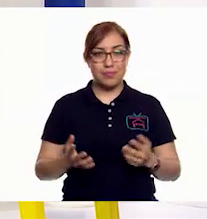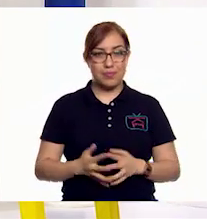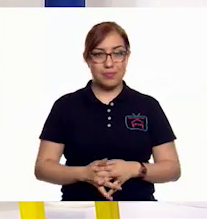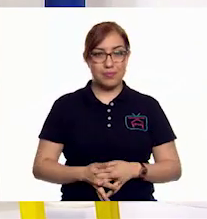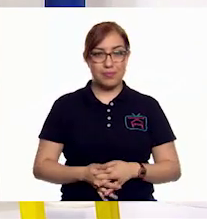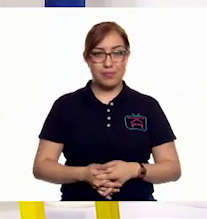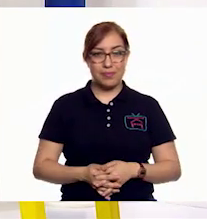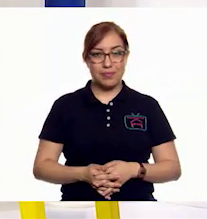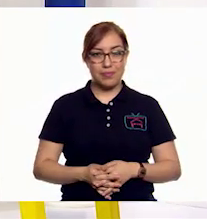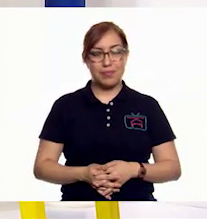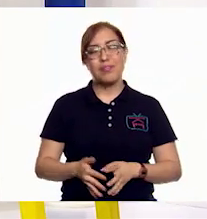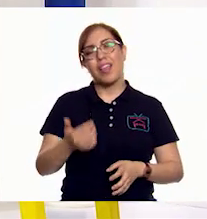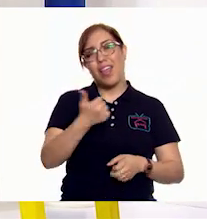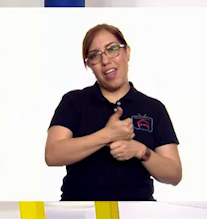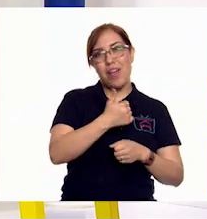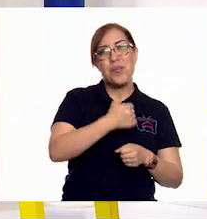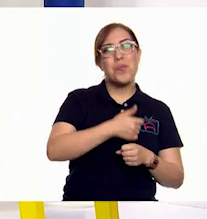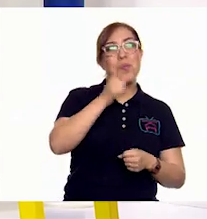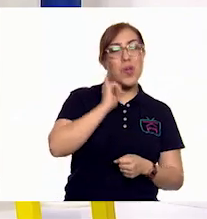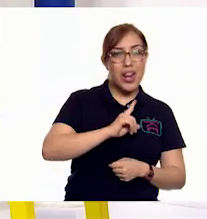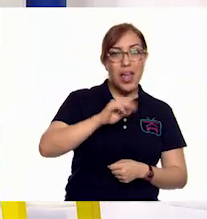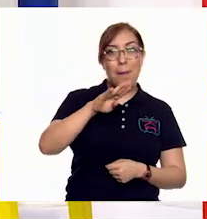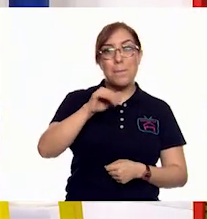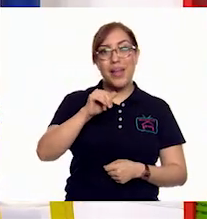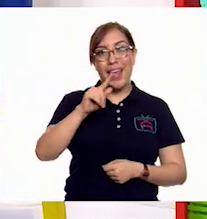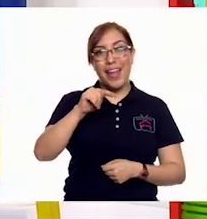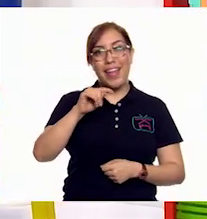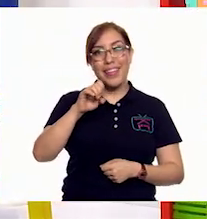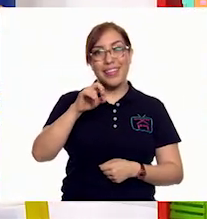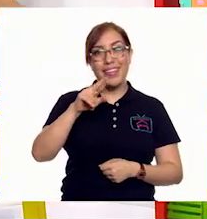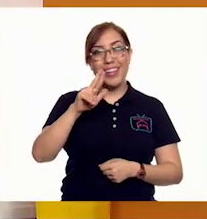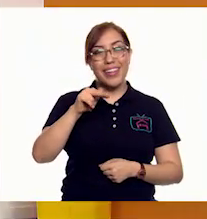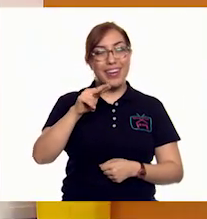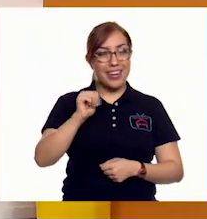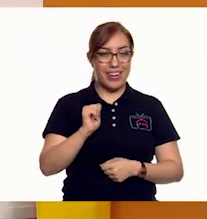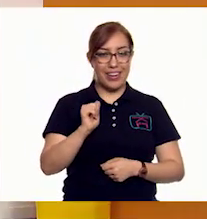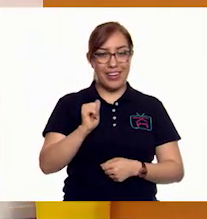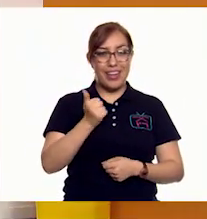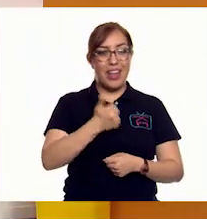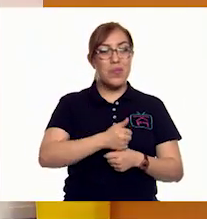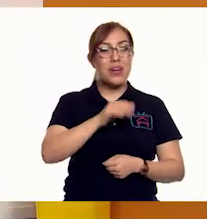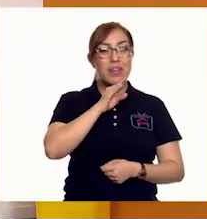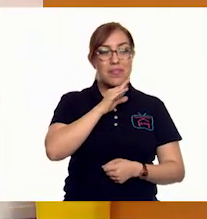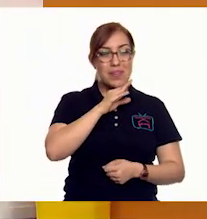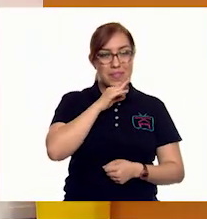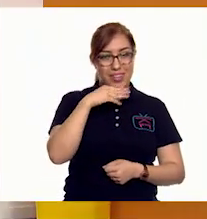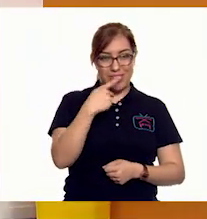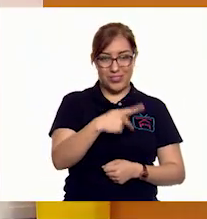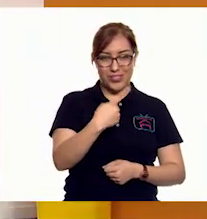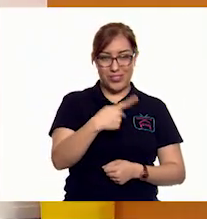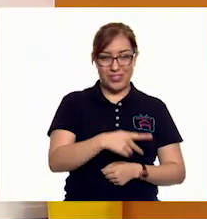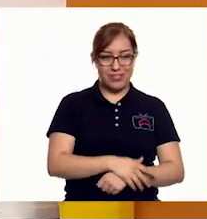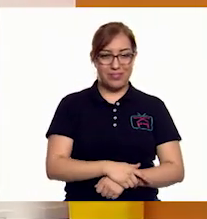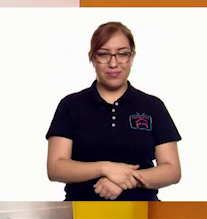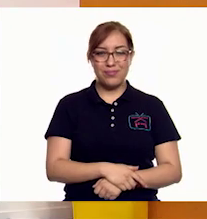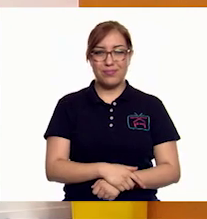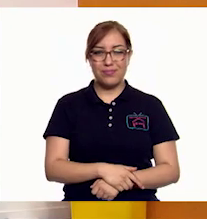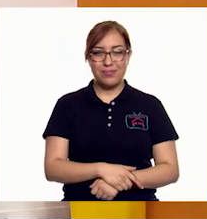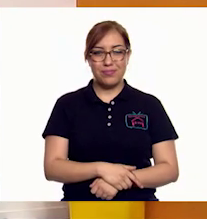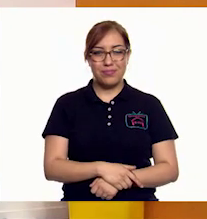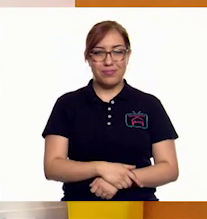Abuela materna, claro. Muy bien, abuela materna. Abuela materna. Aquí ¿tú la tienes? Tengo, sí. Ah, yo también.